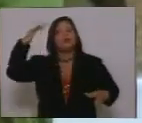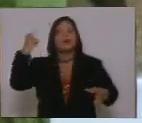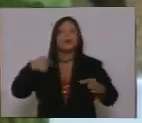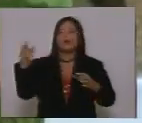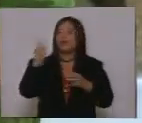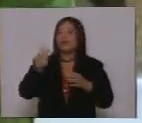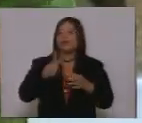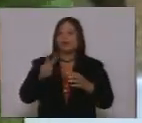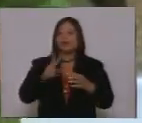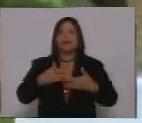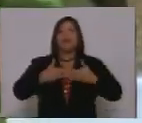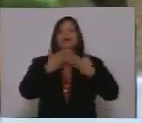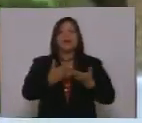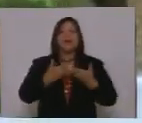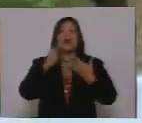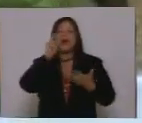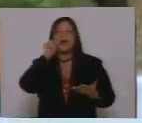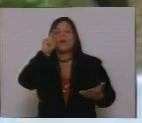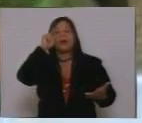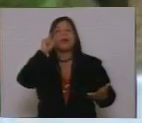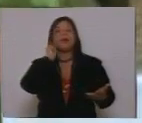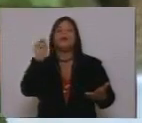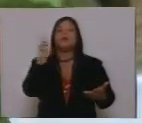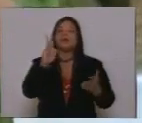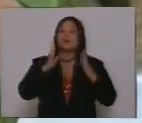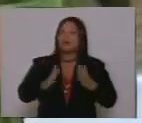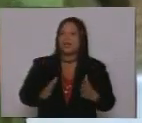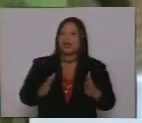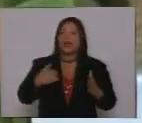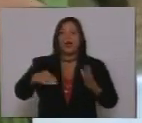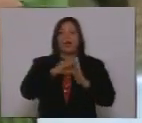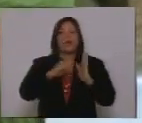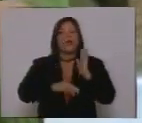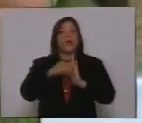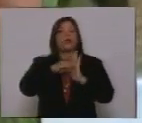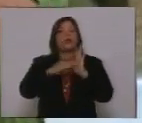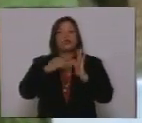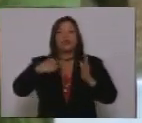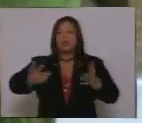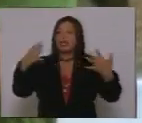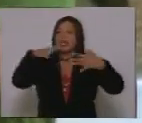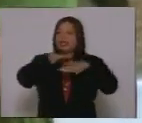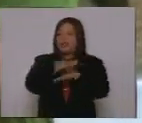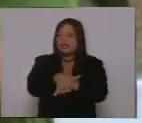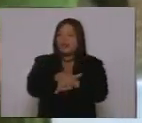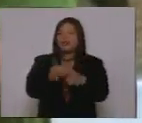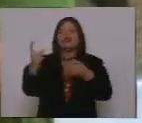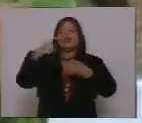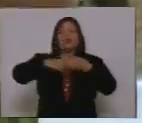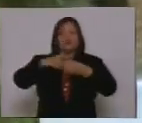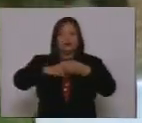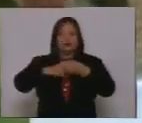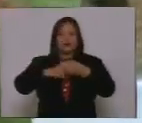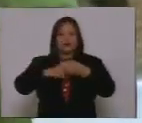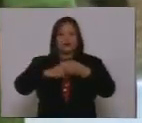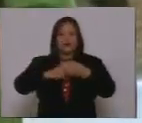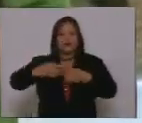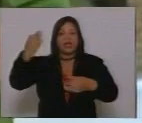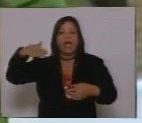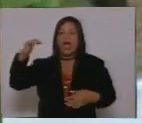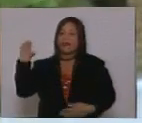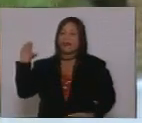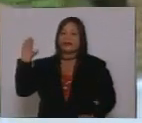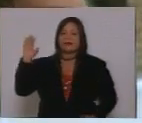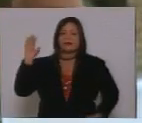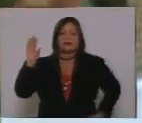país para los y las venezolanas, por la construcción de un país de inclusión para quienes nos han